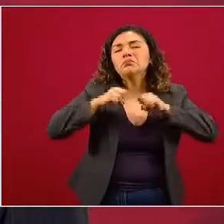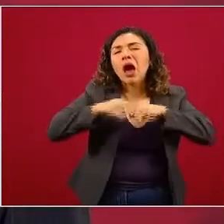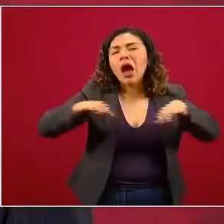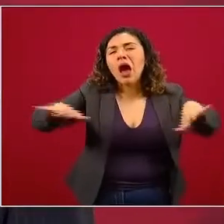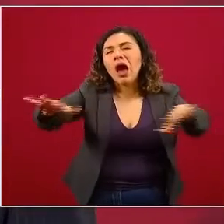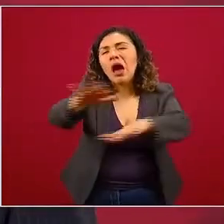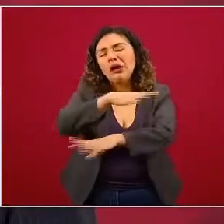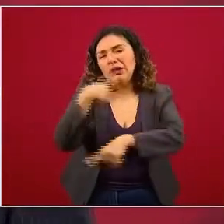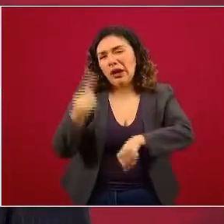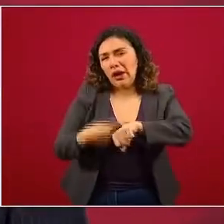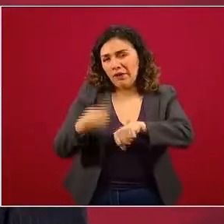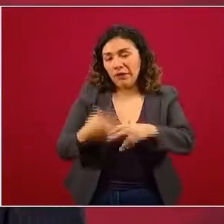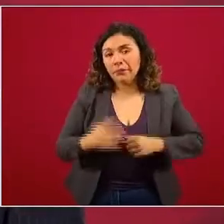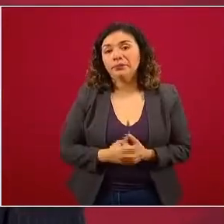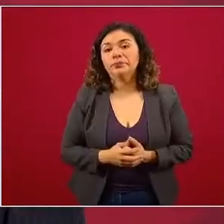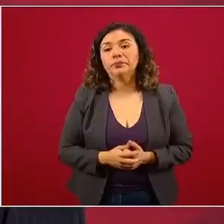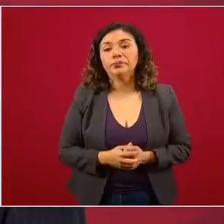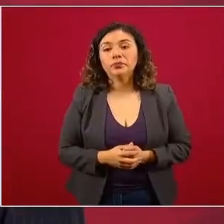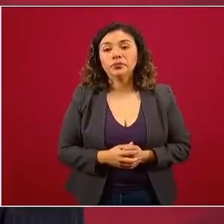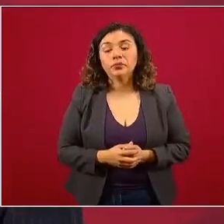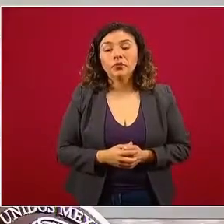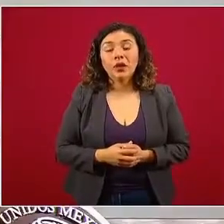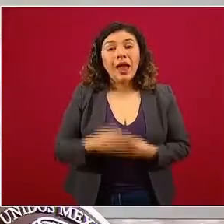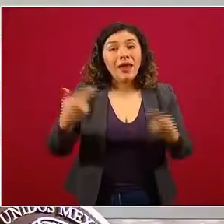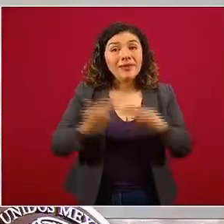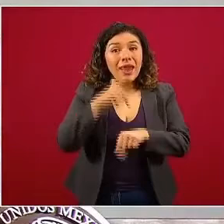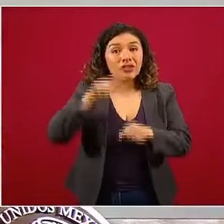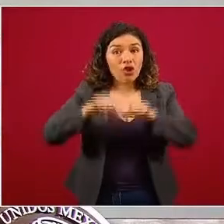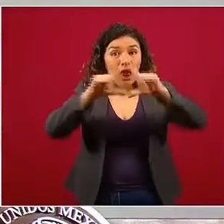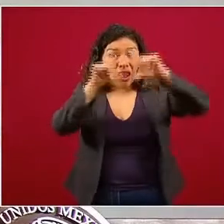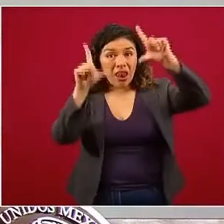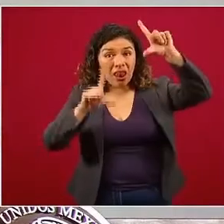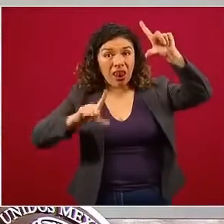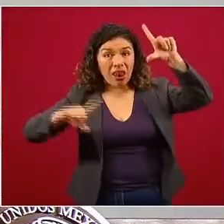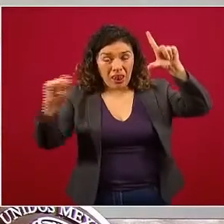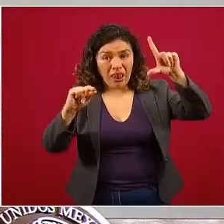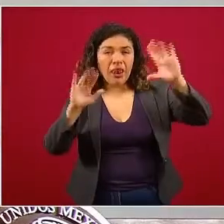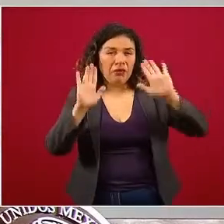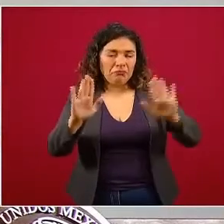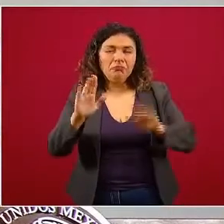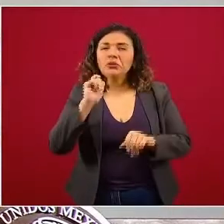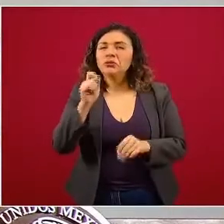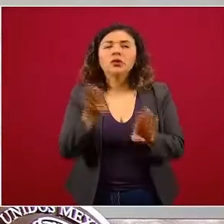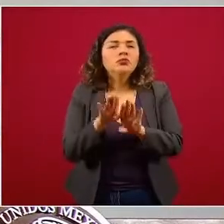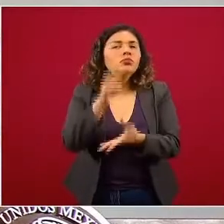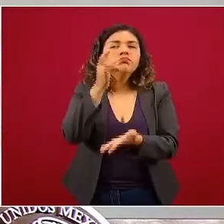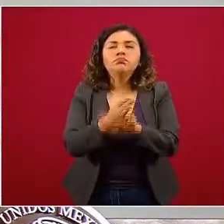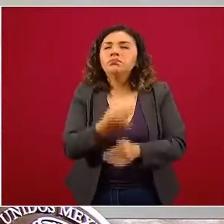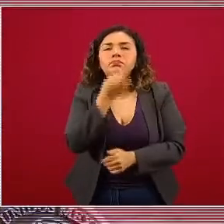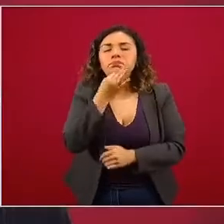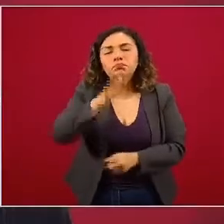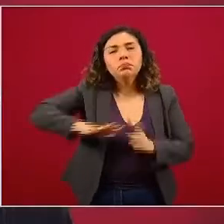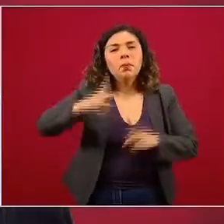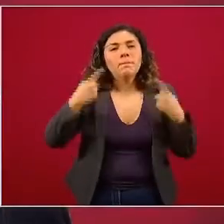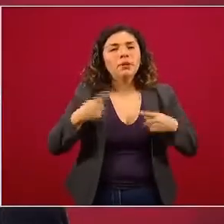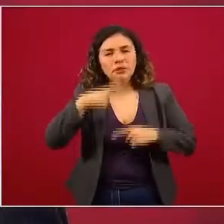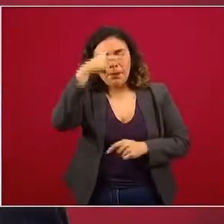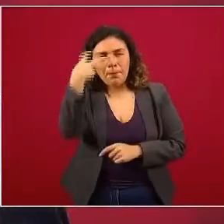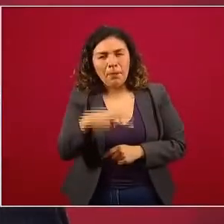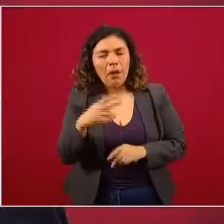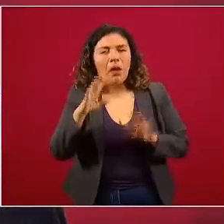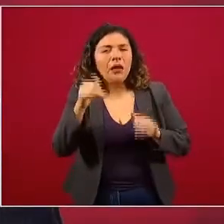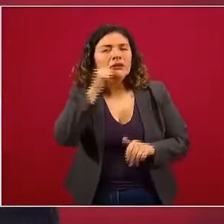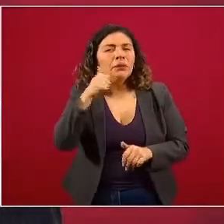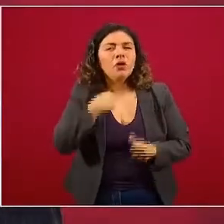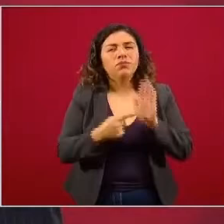territorial. La curva epidémica nacional, que para pronta referencia del Pueblo de México